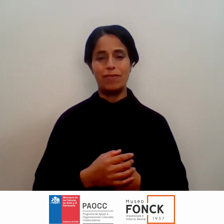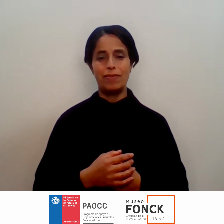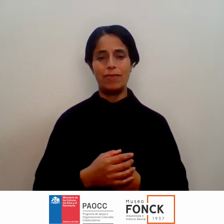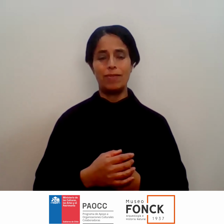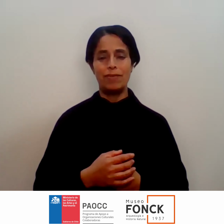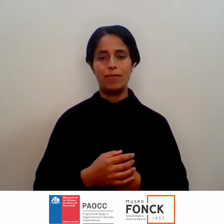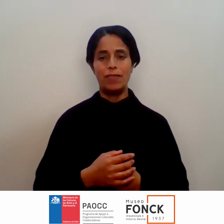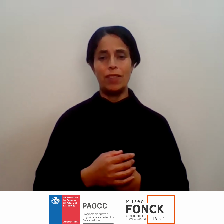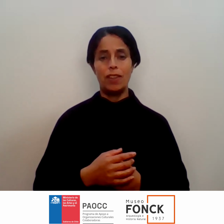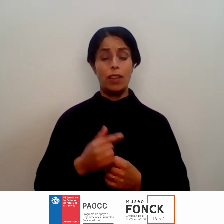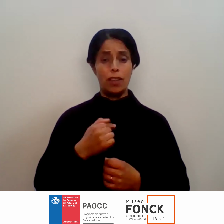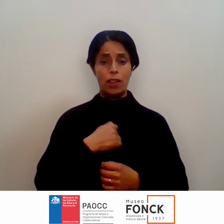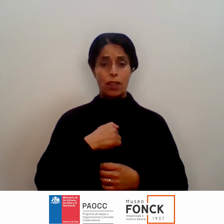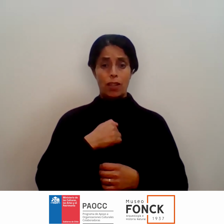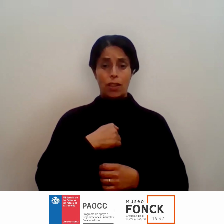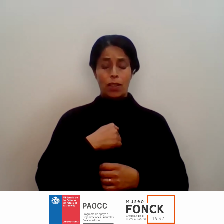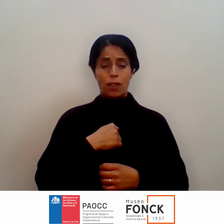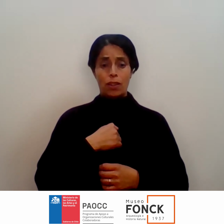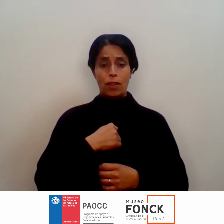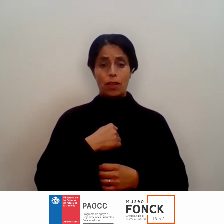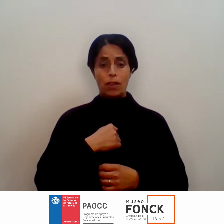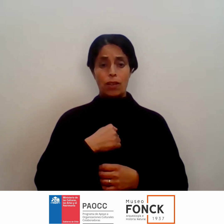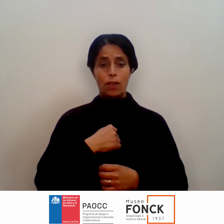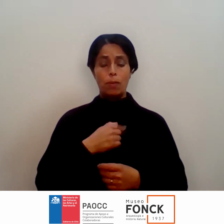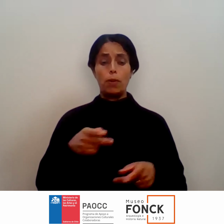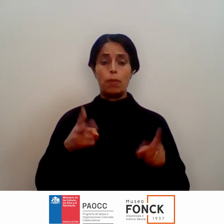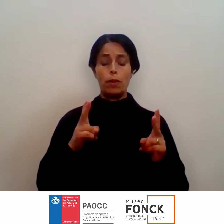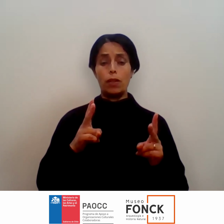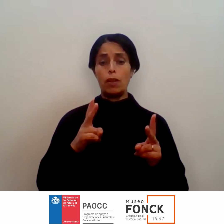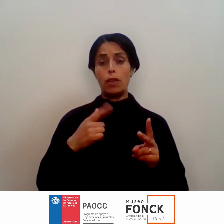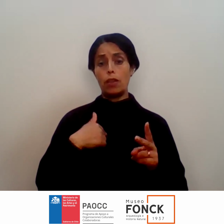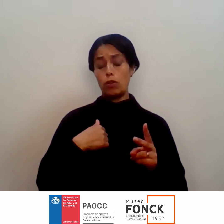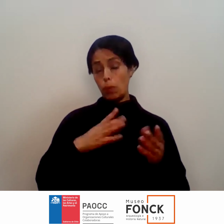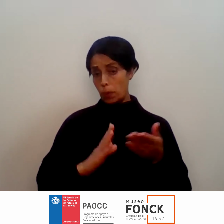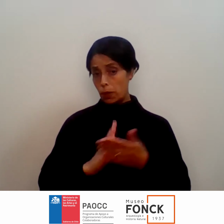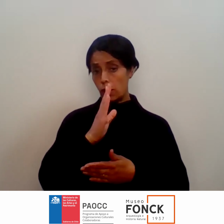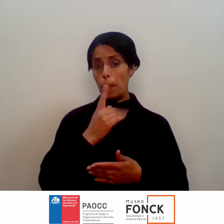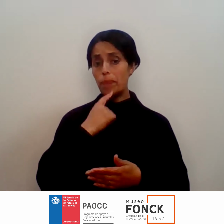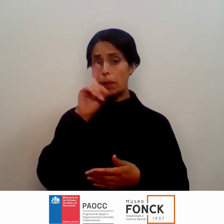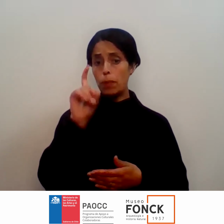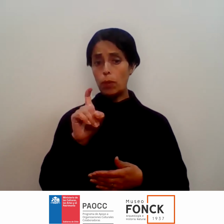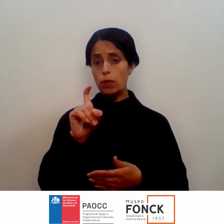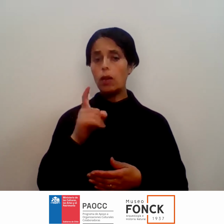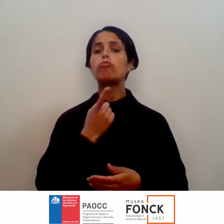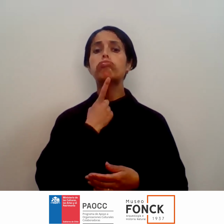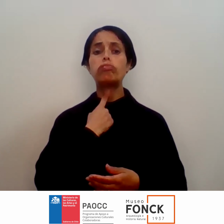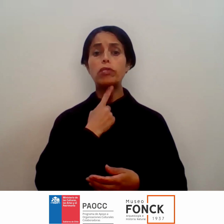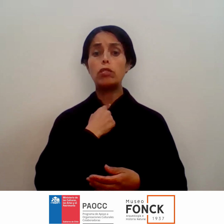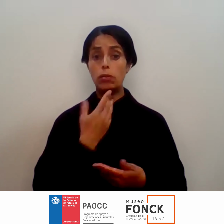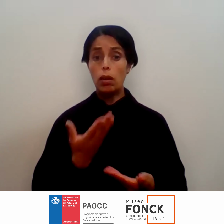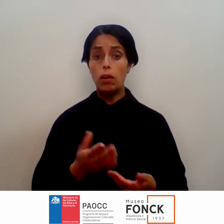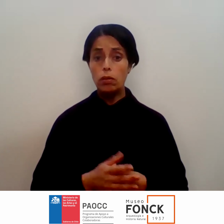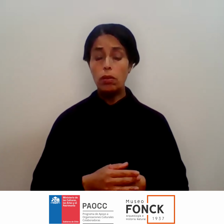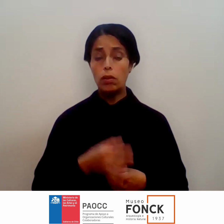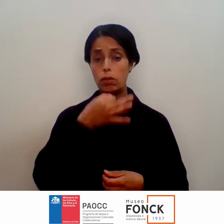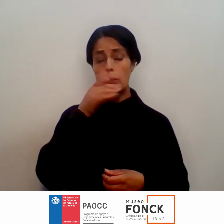Bueno, yo voy a abrir las preguntas para empezar. Aquí hay un usuario que dice, a ver, muy interesante,